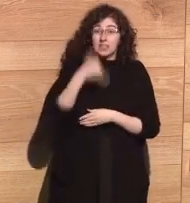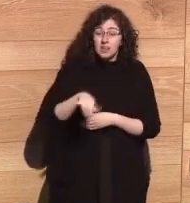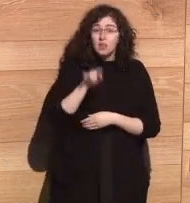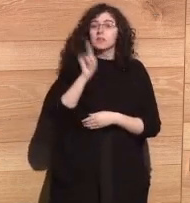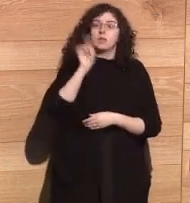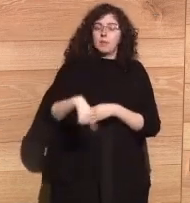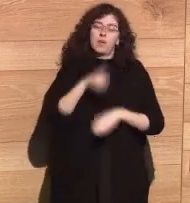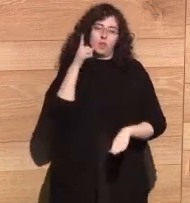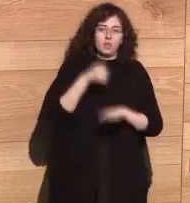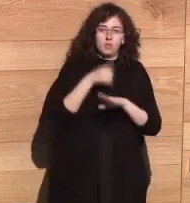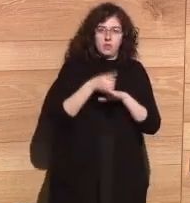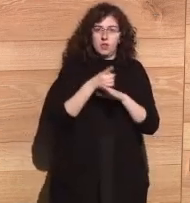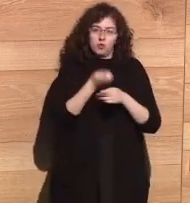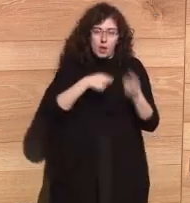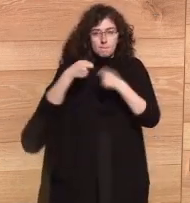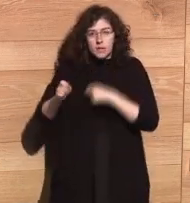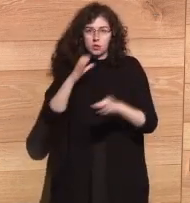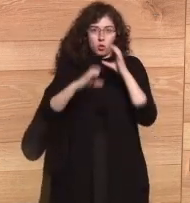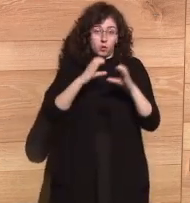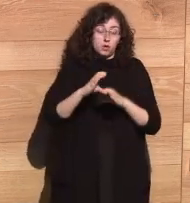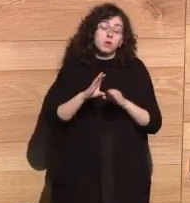y Comunicación, que también ha hecho posible esto, ¿no?